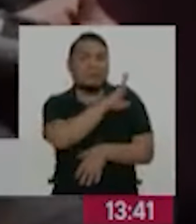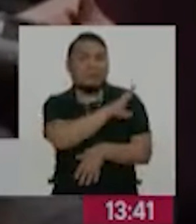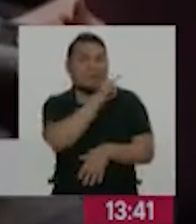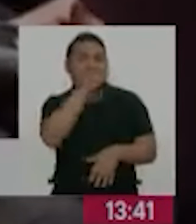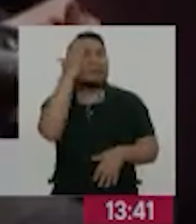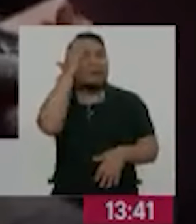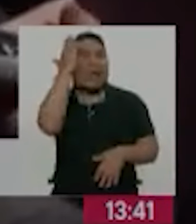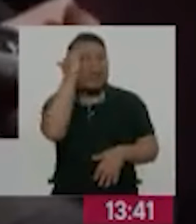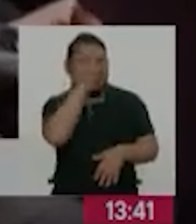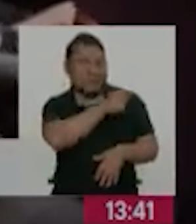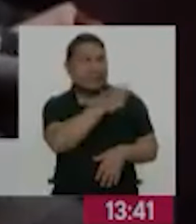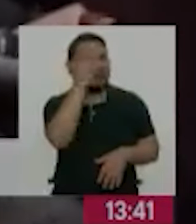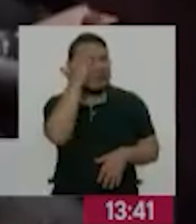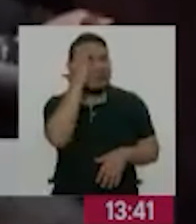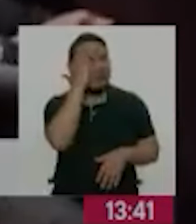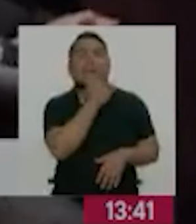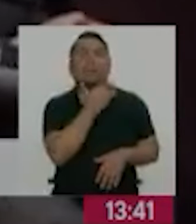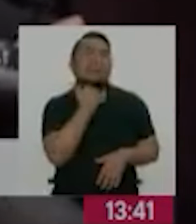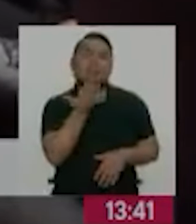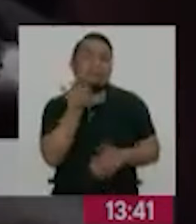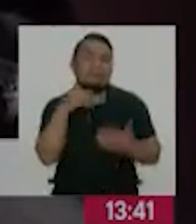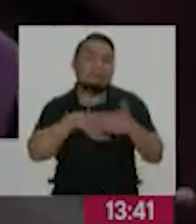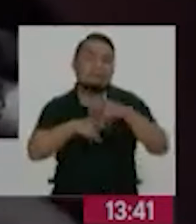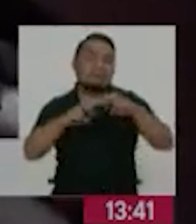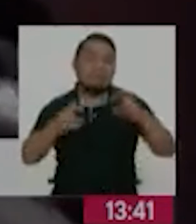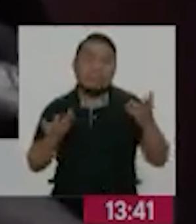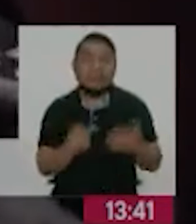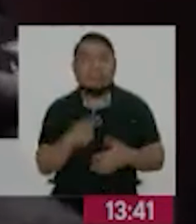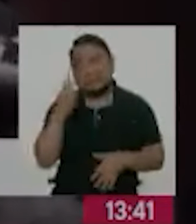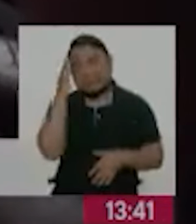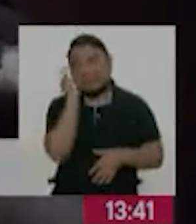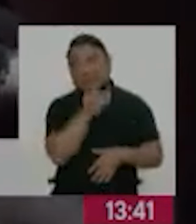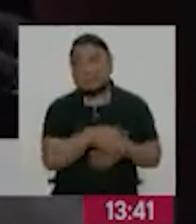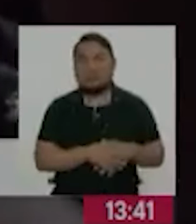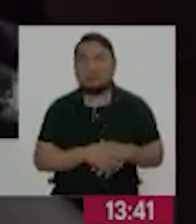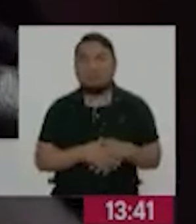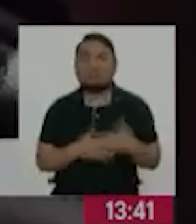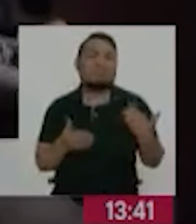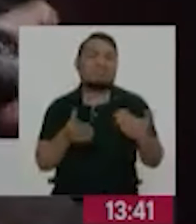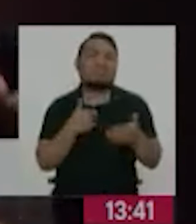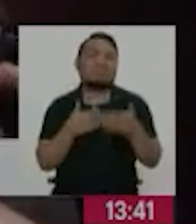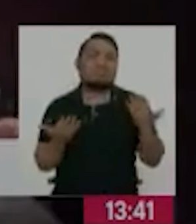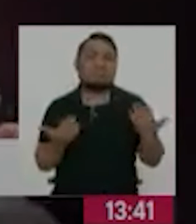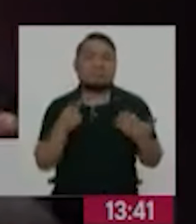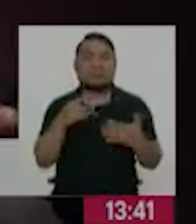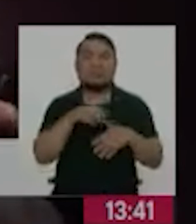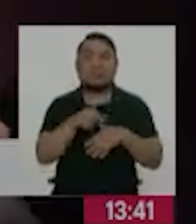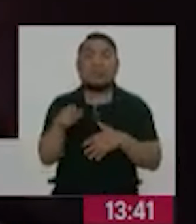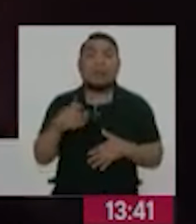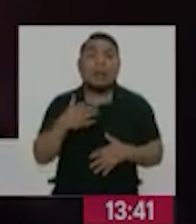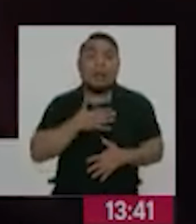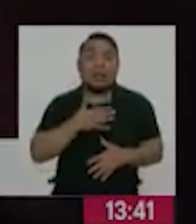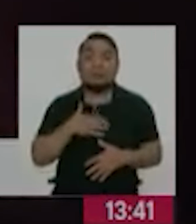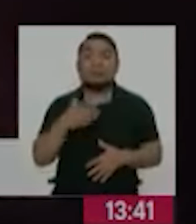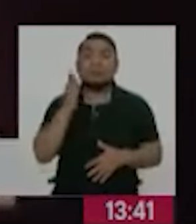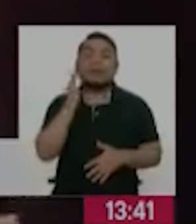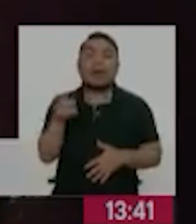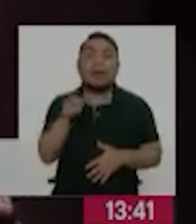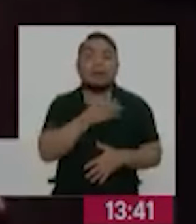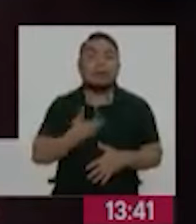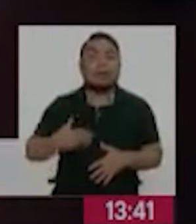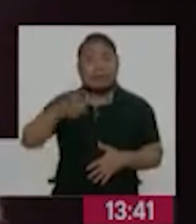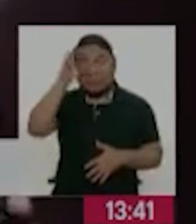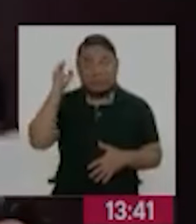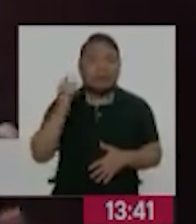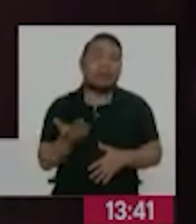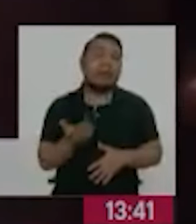sabido y ha tenido conciencia y conocimiento y pese a eso, su salud de la señora madre no ha sido respetada por los fiscales de